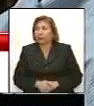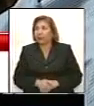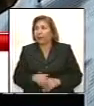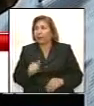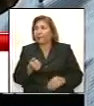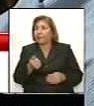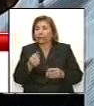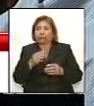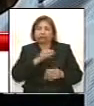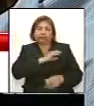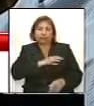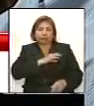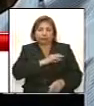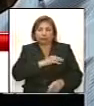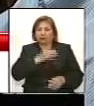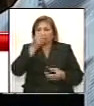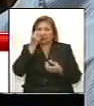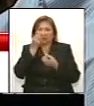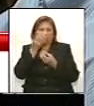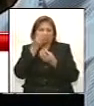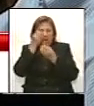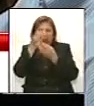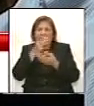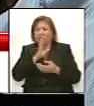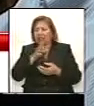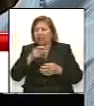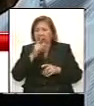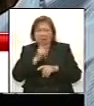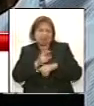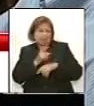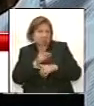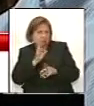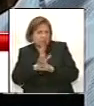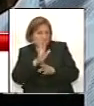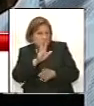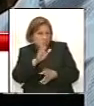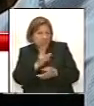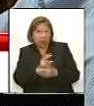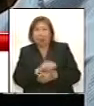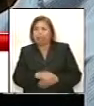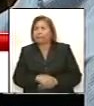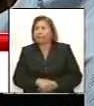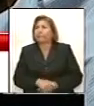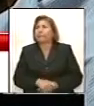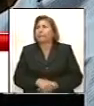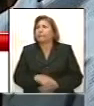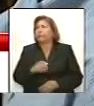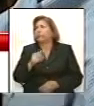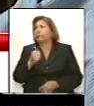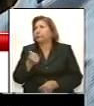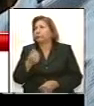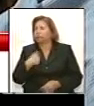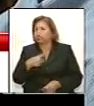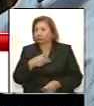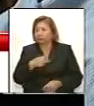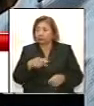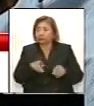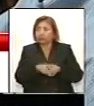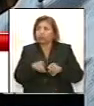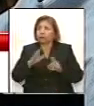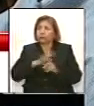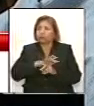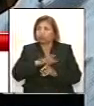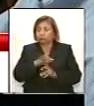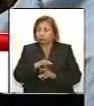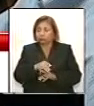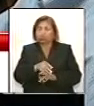otras conductas como difamación, como chantaje, ¿no?, entre otros. Pero nosotros también en este caso lo abordamos.